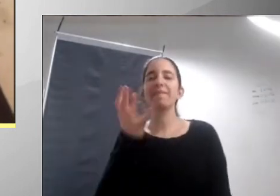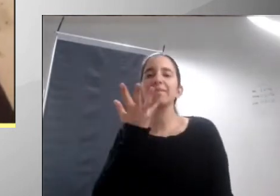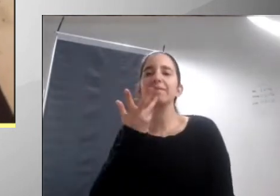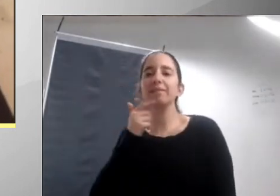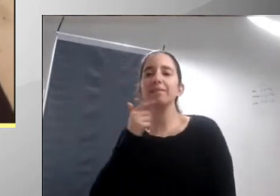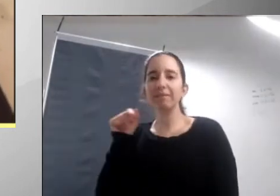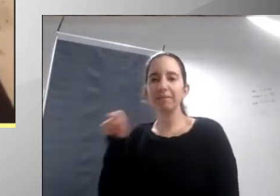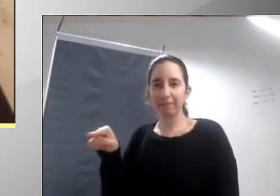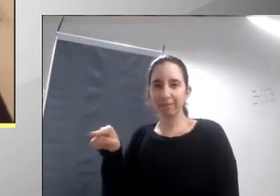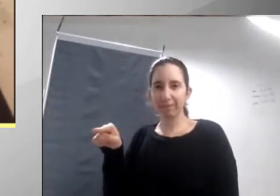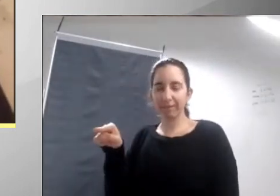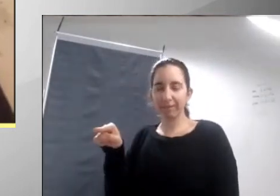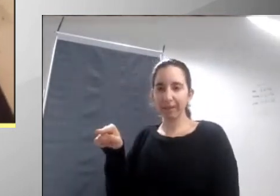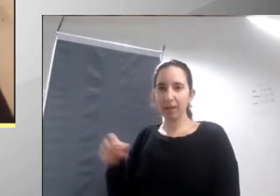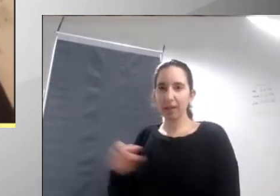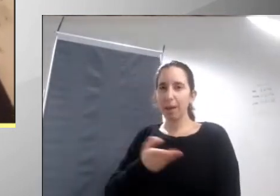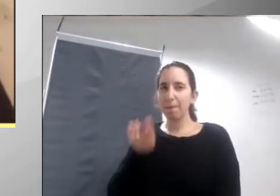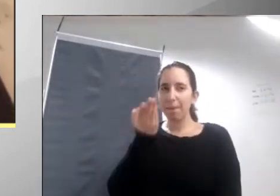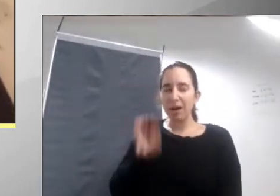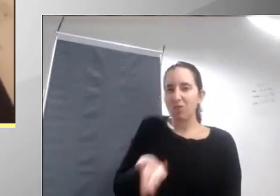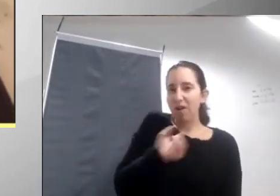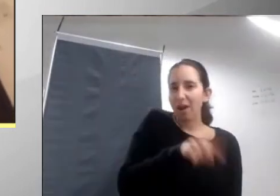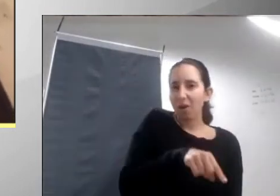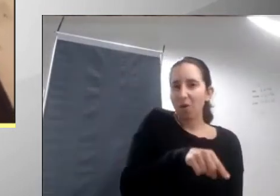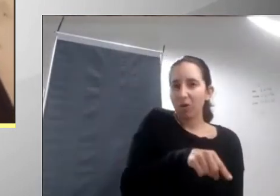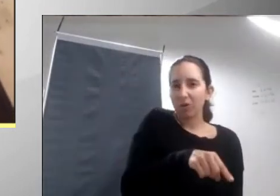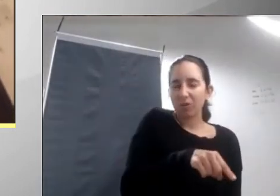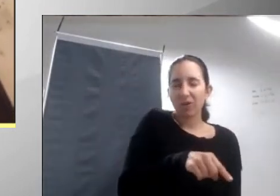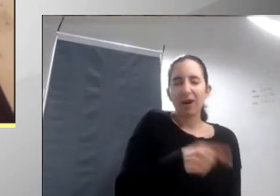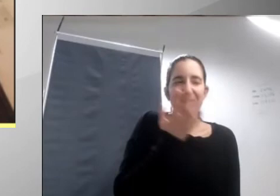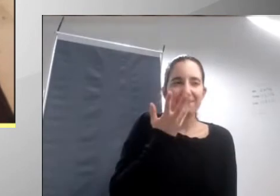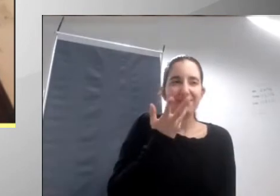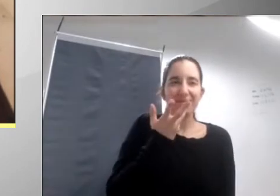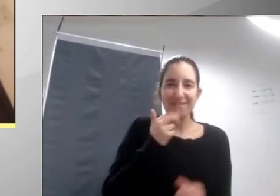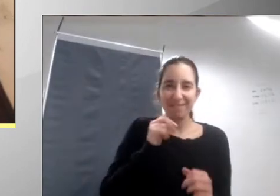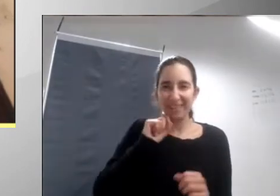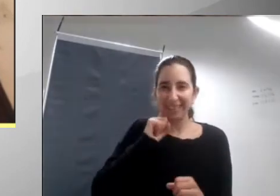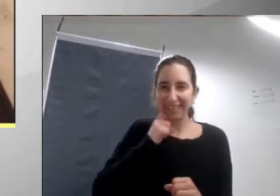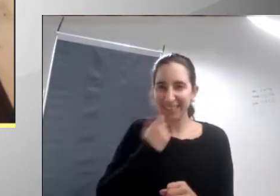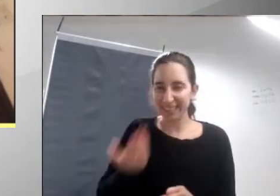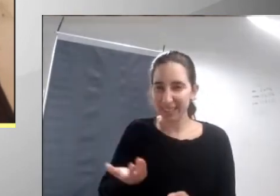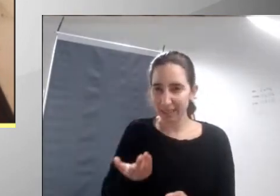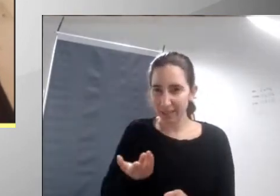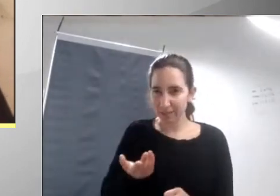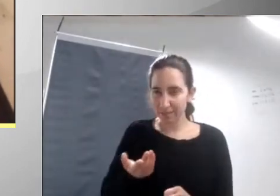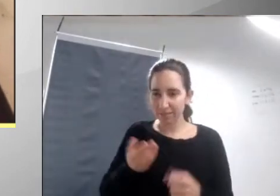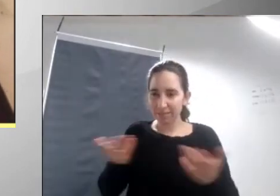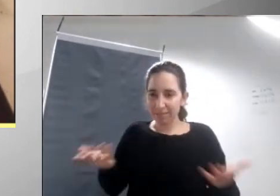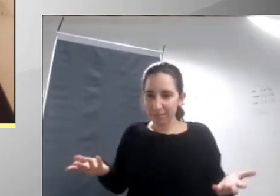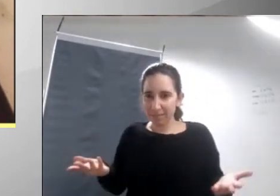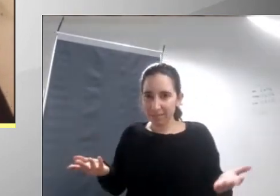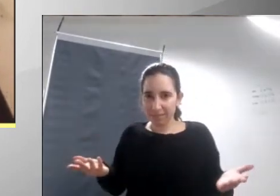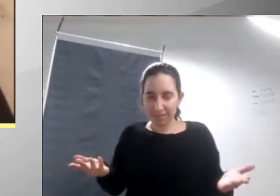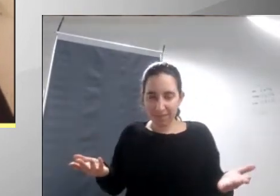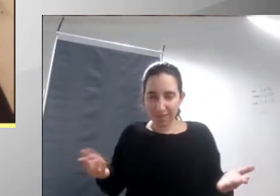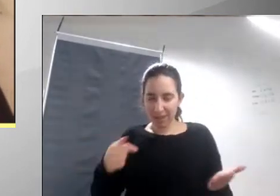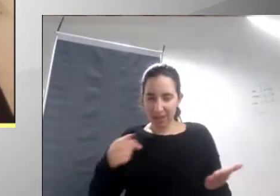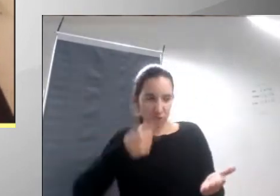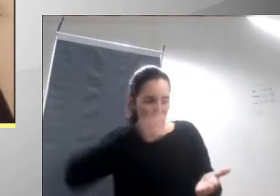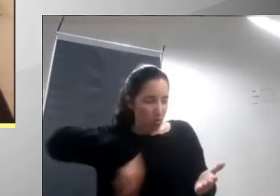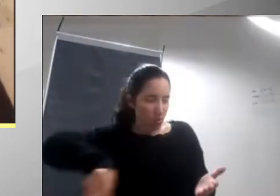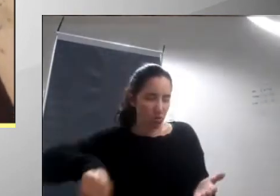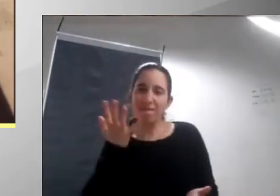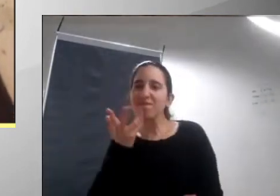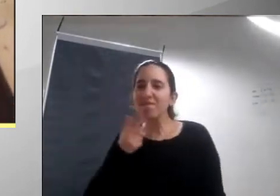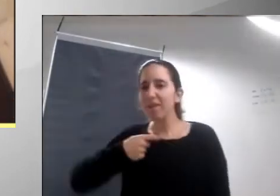que puedo contagiar a otros y yo lo hago igual, esa libertad que pretendo ejercer porque yo quiero gozar a